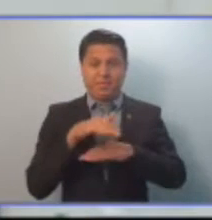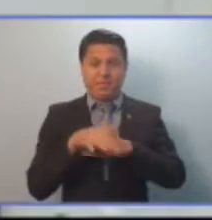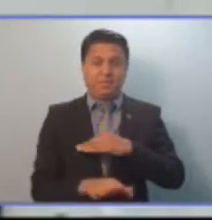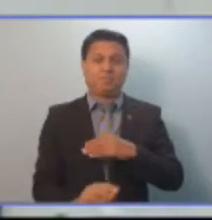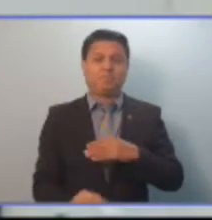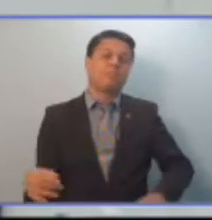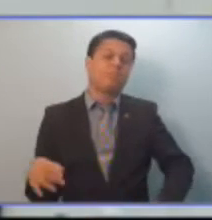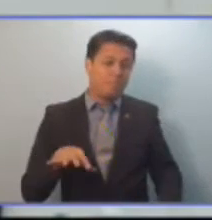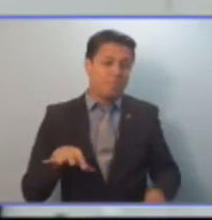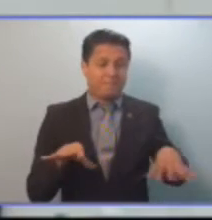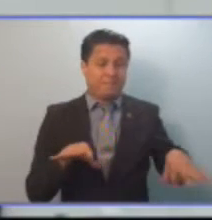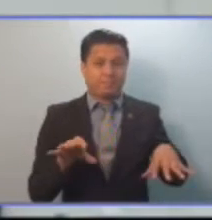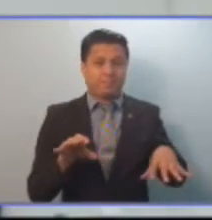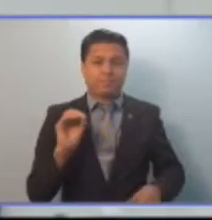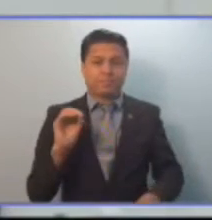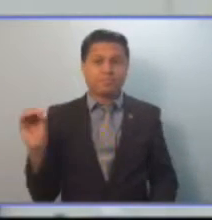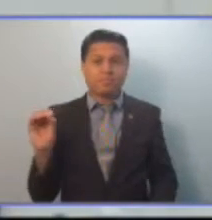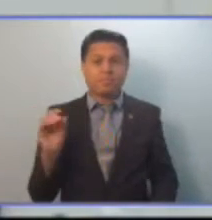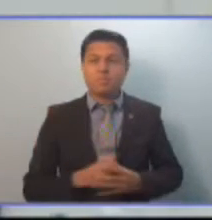Occidente,